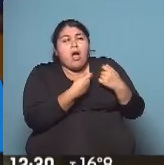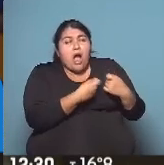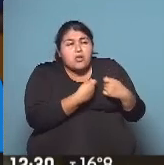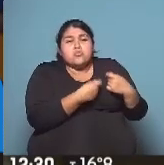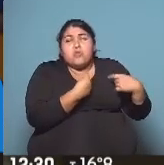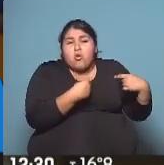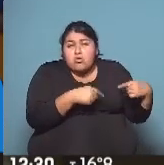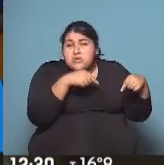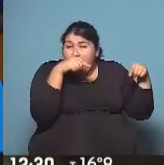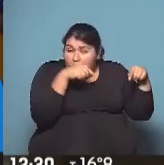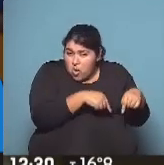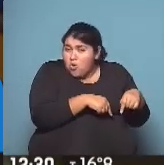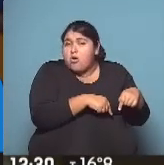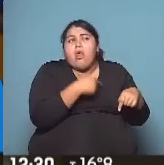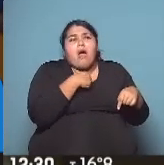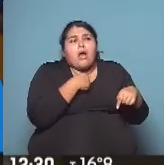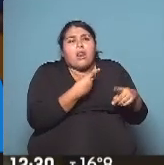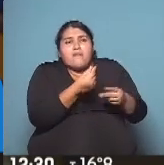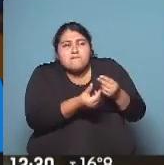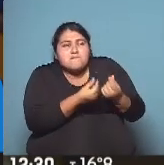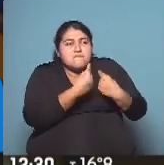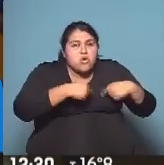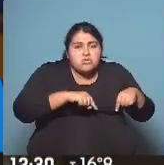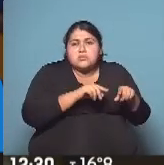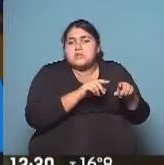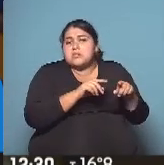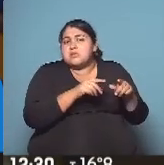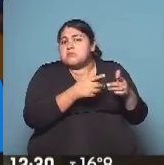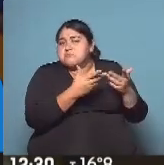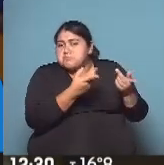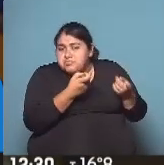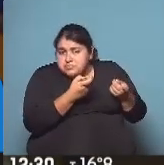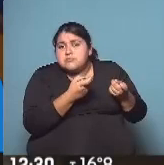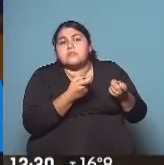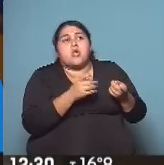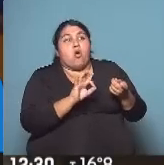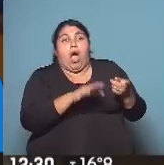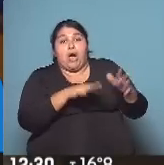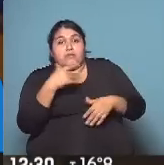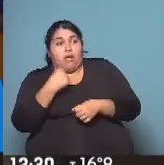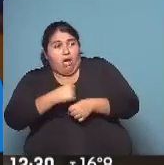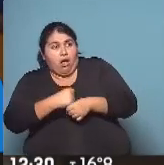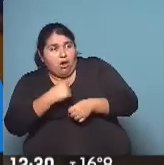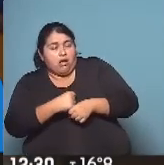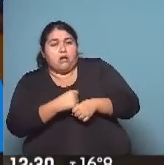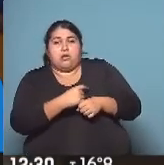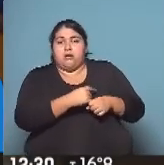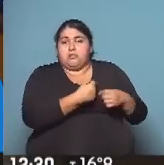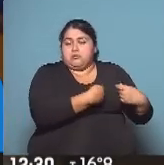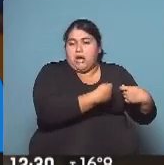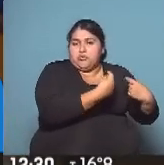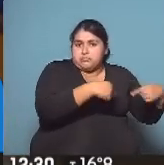hoy, querer consumir hoy, satisfacer necesidades, sin la contrapartida de decir, bueno, hay que trabajar más, va a haber que producir más para satisfacer mayor